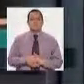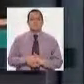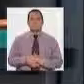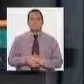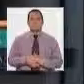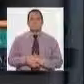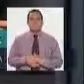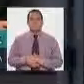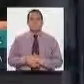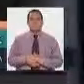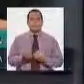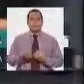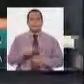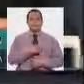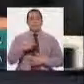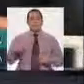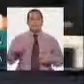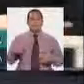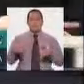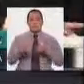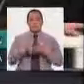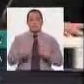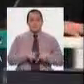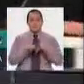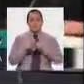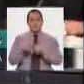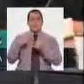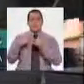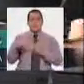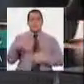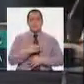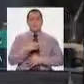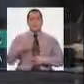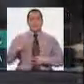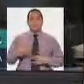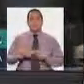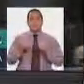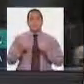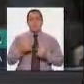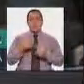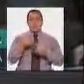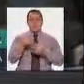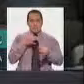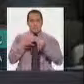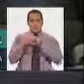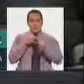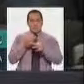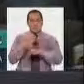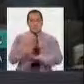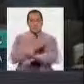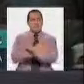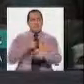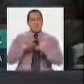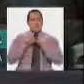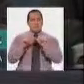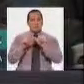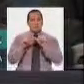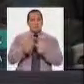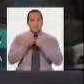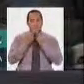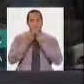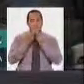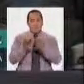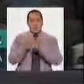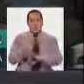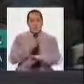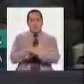Directo. Premier, estamos en vivo para la multiplataforma y a los otros ministros, por supuesto. Usted acaba de mencionar de que se mantenía informado